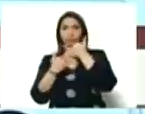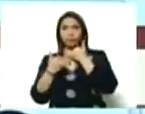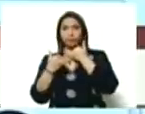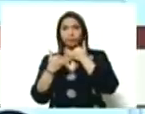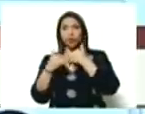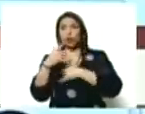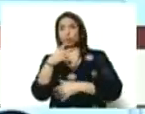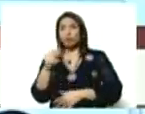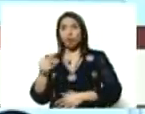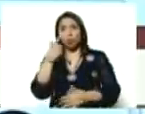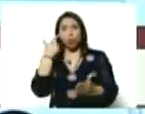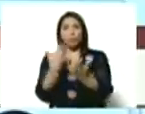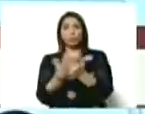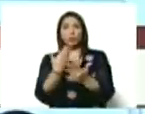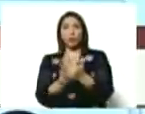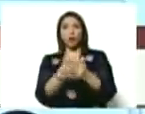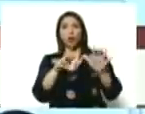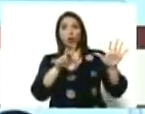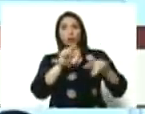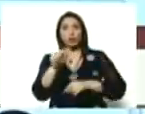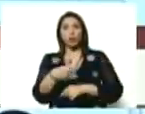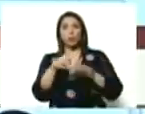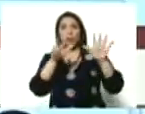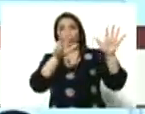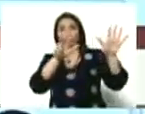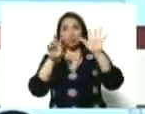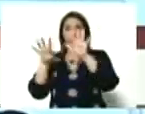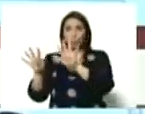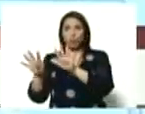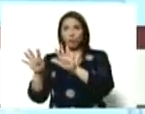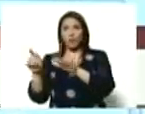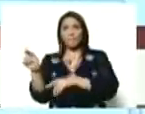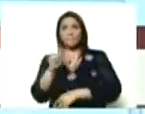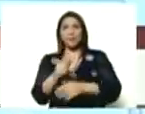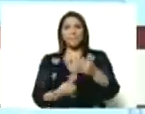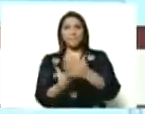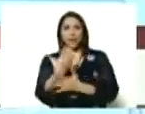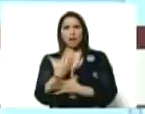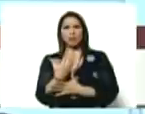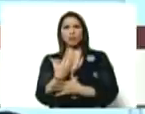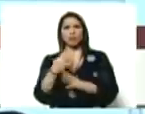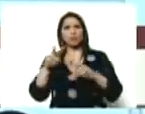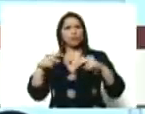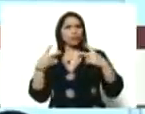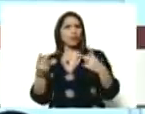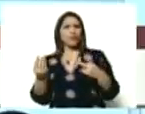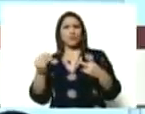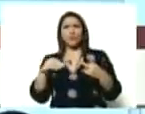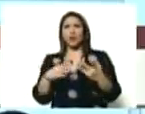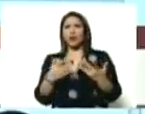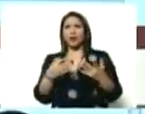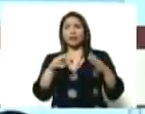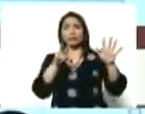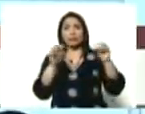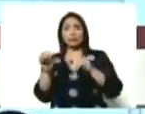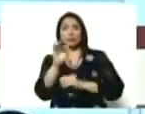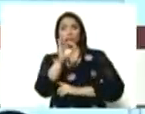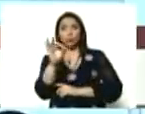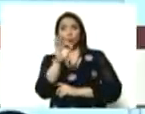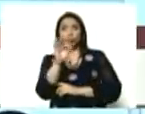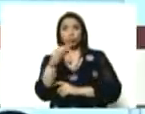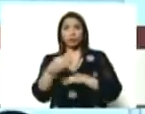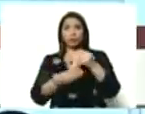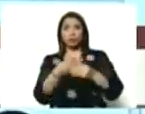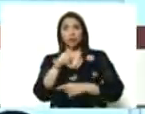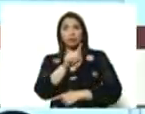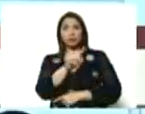A medida que seguíamos con el desarrollo, en el mes de mayo teníamos una versión mucho más acabada en un 70%. Se